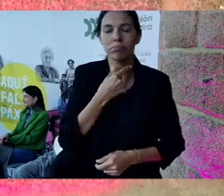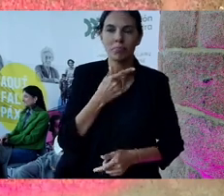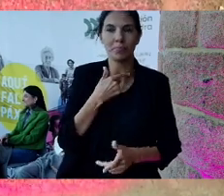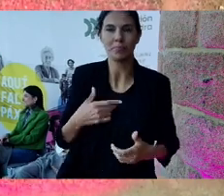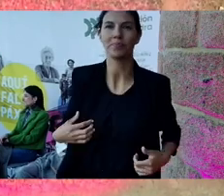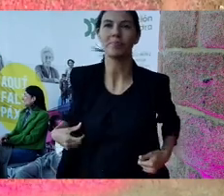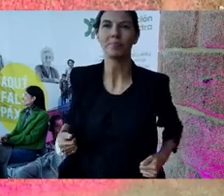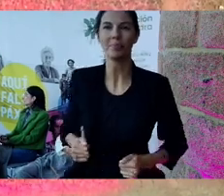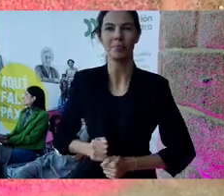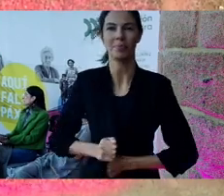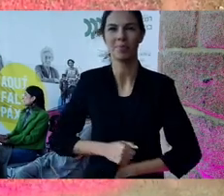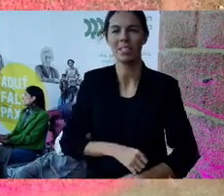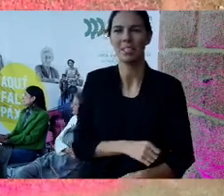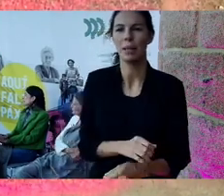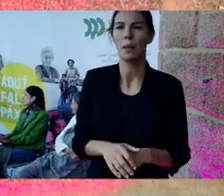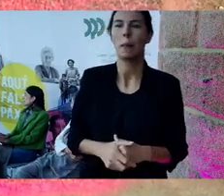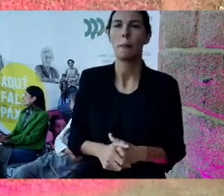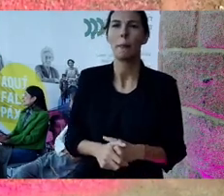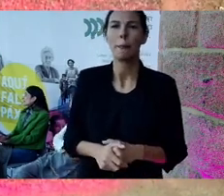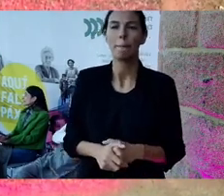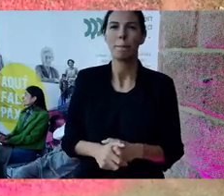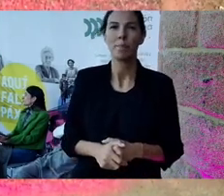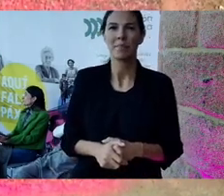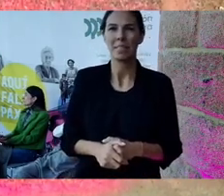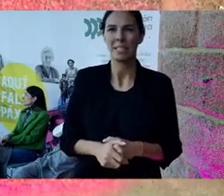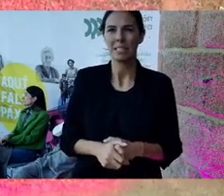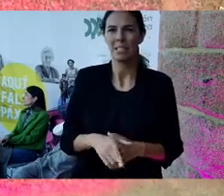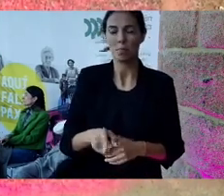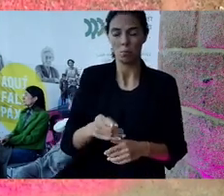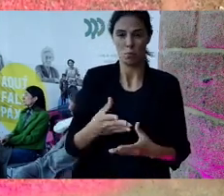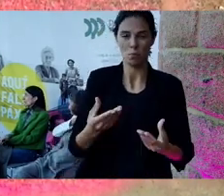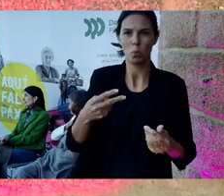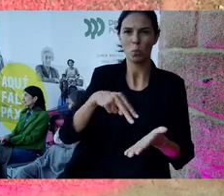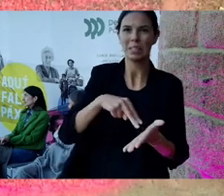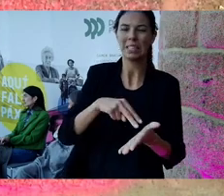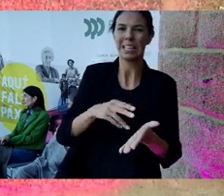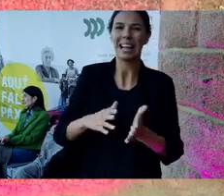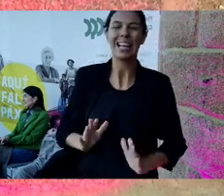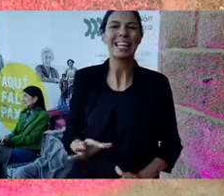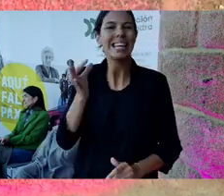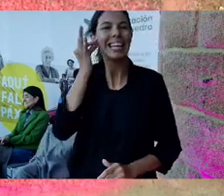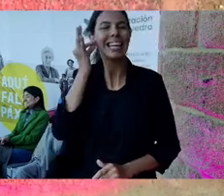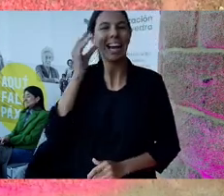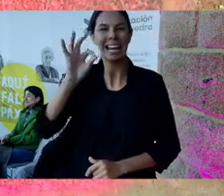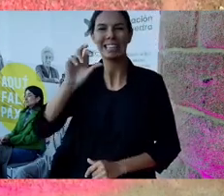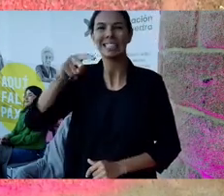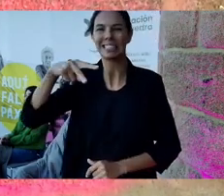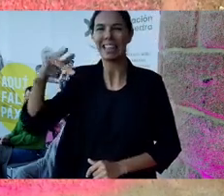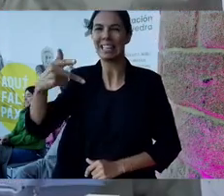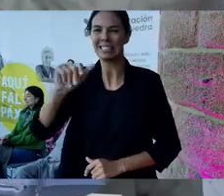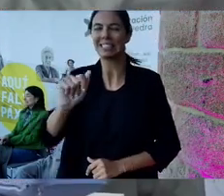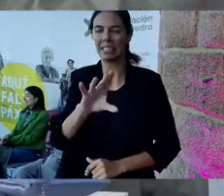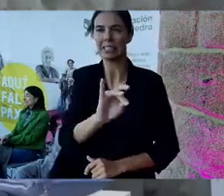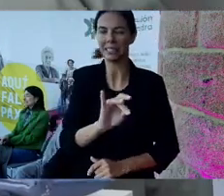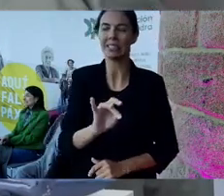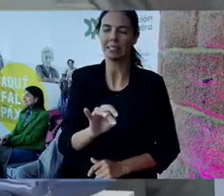incondicionalmente. Ole Urraca. Desde luego quien la va a tener siempre muy presente va a ser su hija